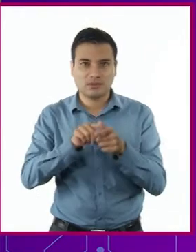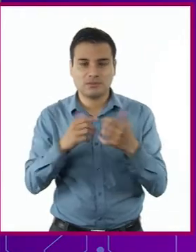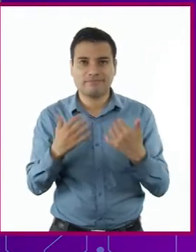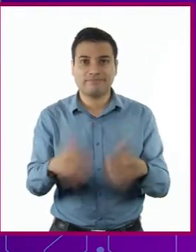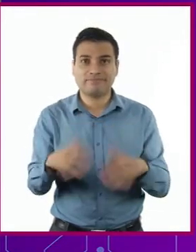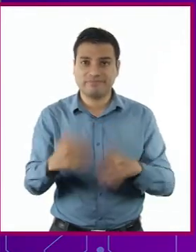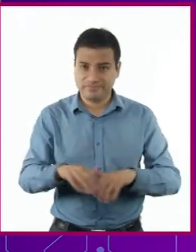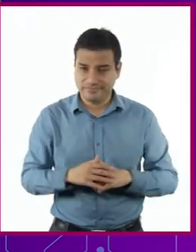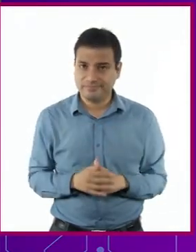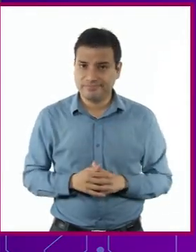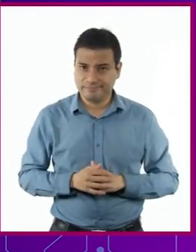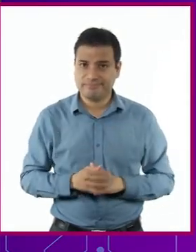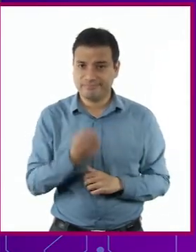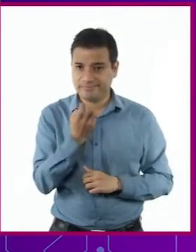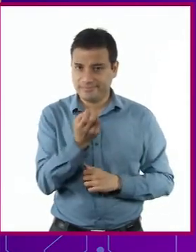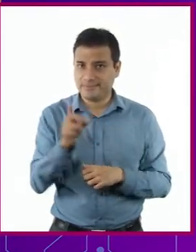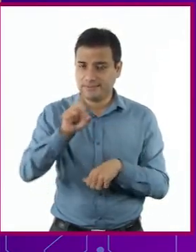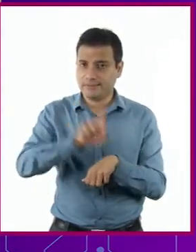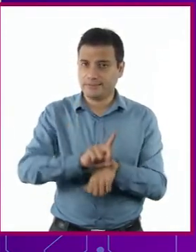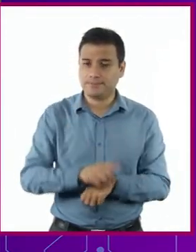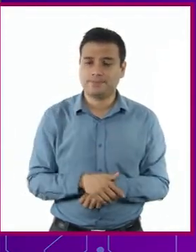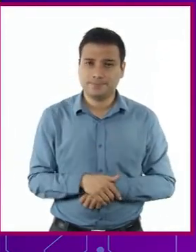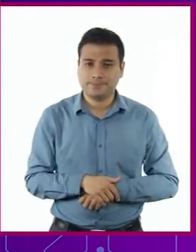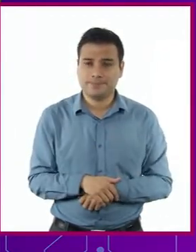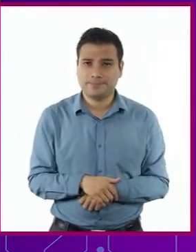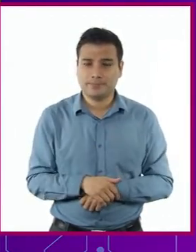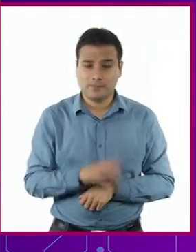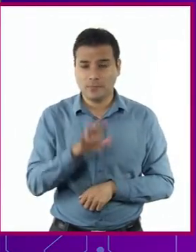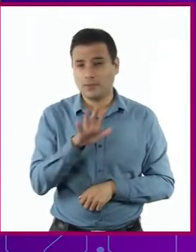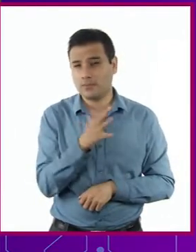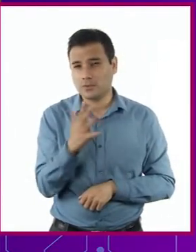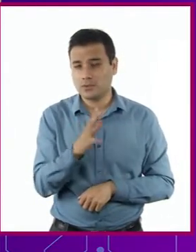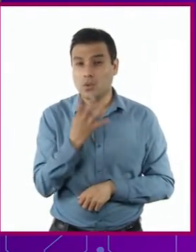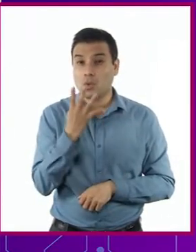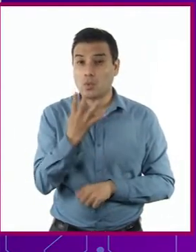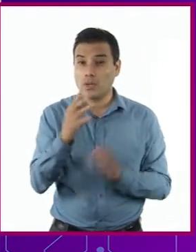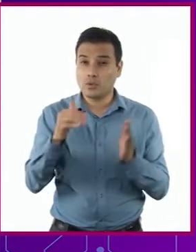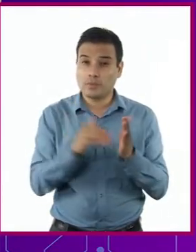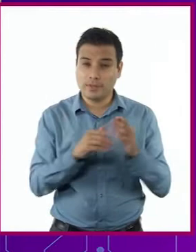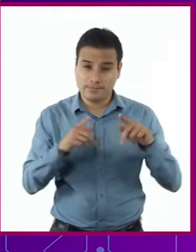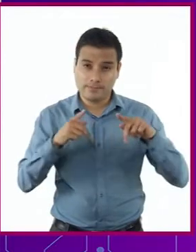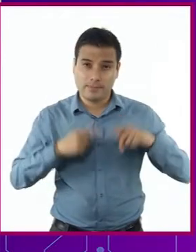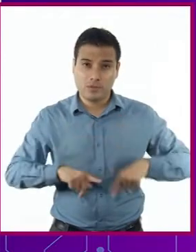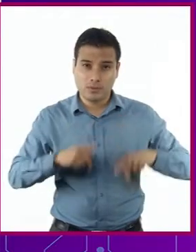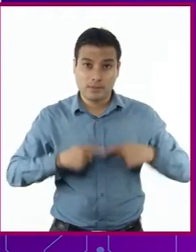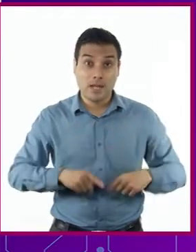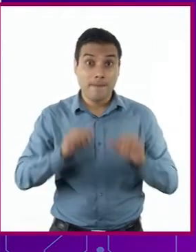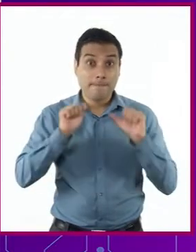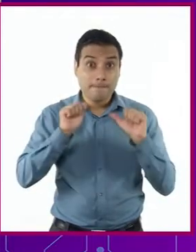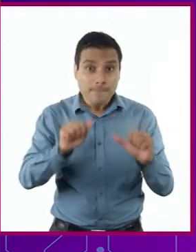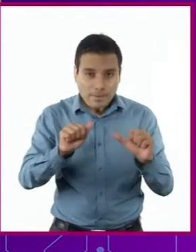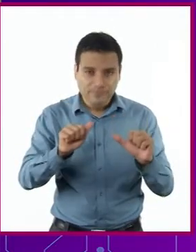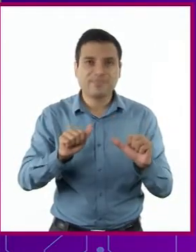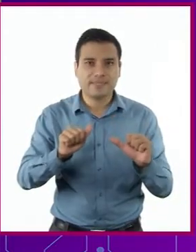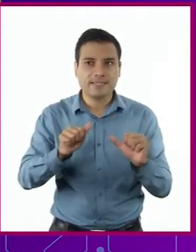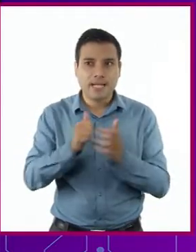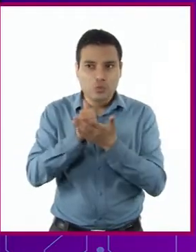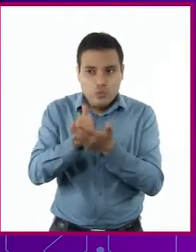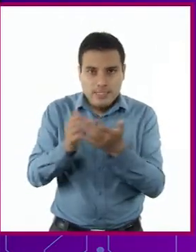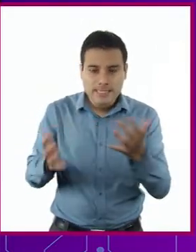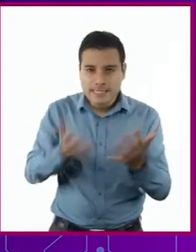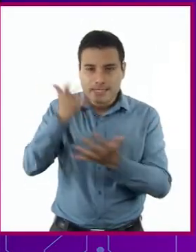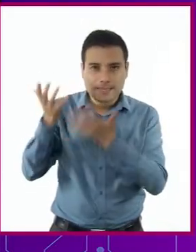salió a flote para rendir frutos. Aproximadamente 4,000 sobrevivientes fueron rescatados de entre los